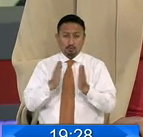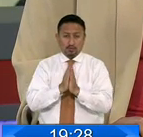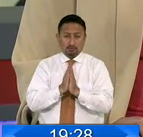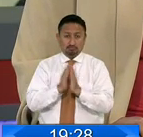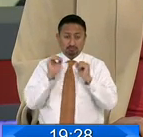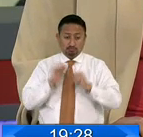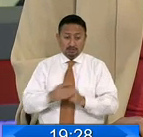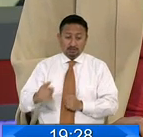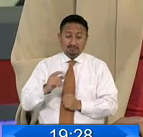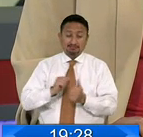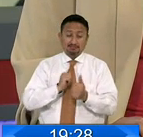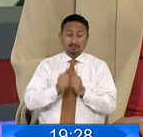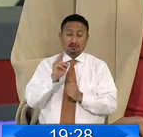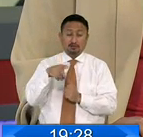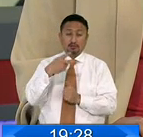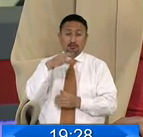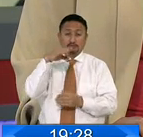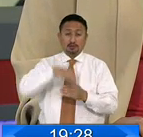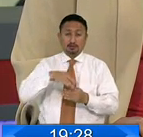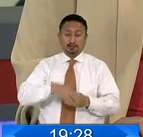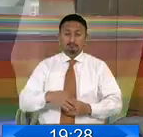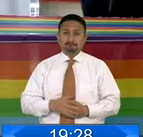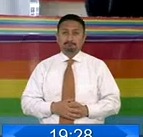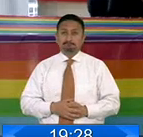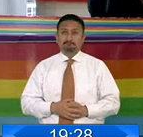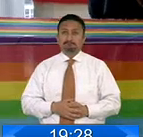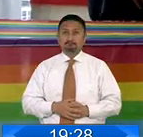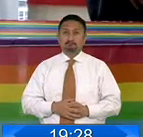para poder pasar a la segunda vuelta